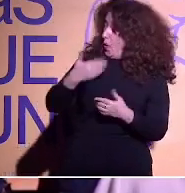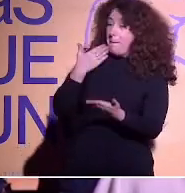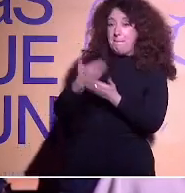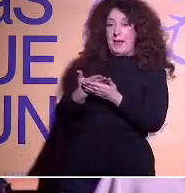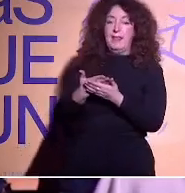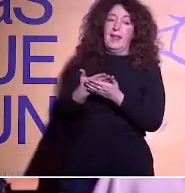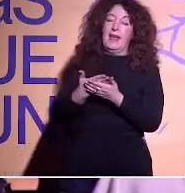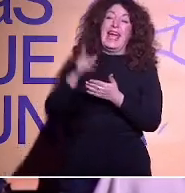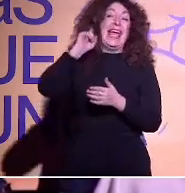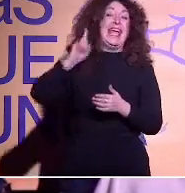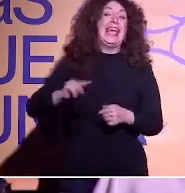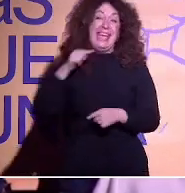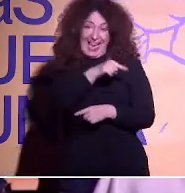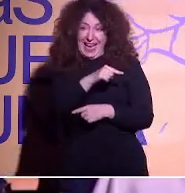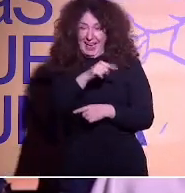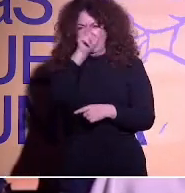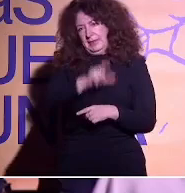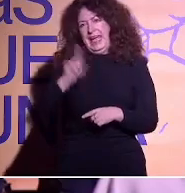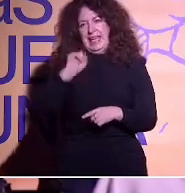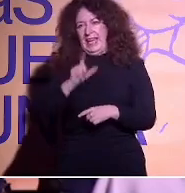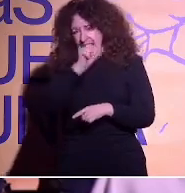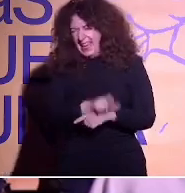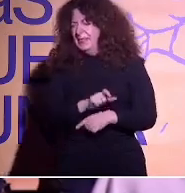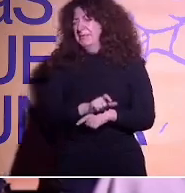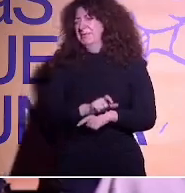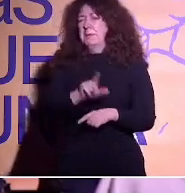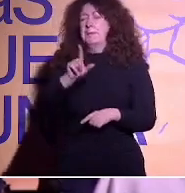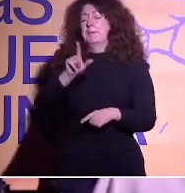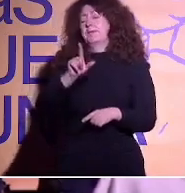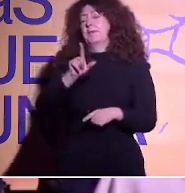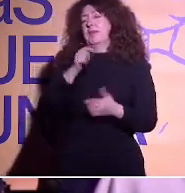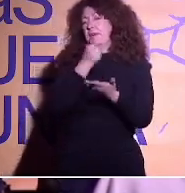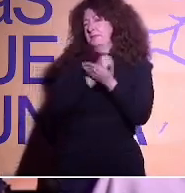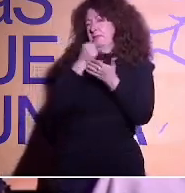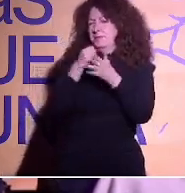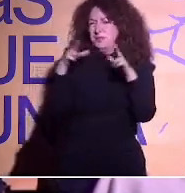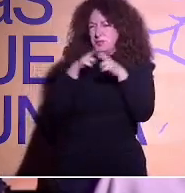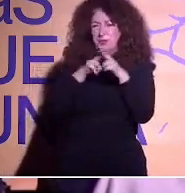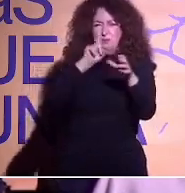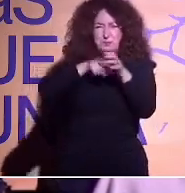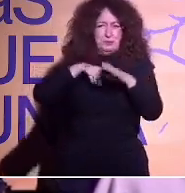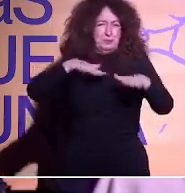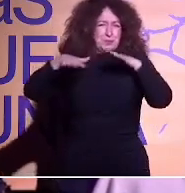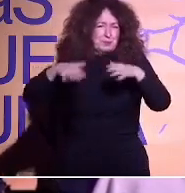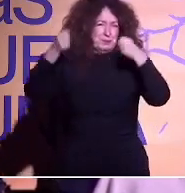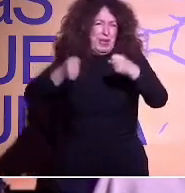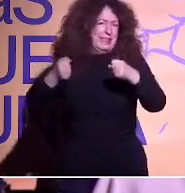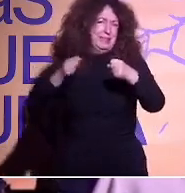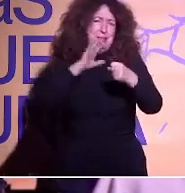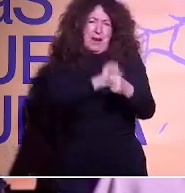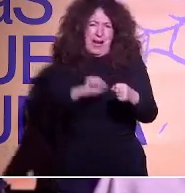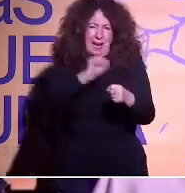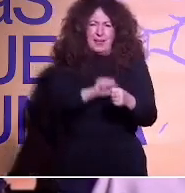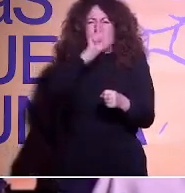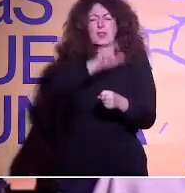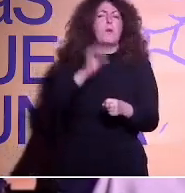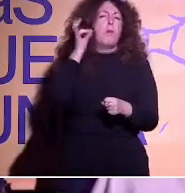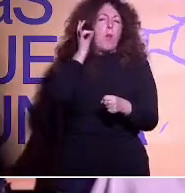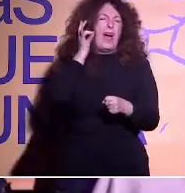Montero una militante extraordinaria una mujer inteligente